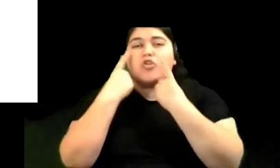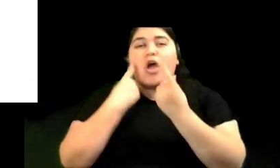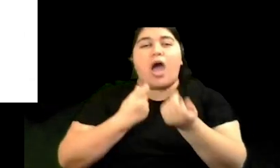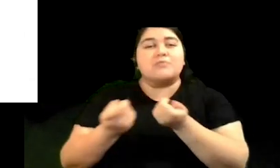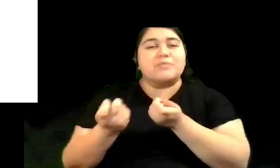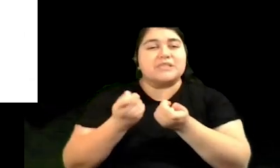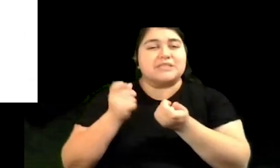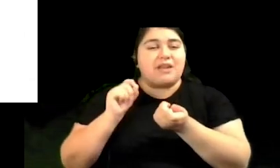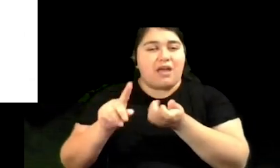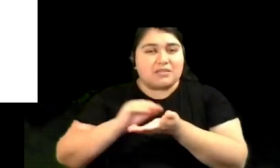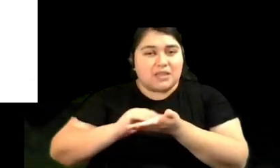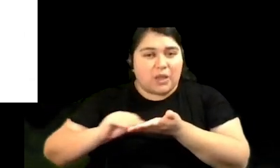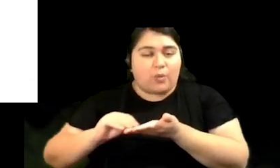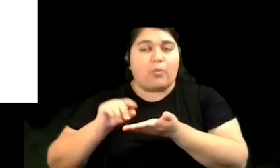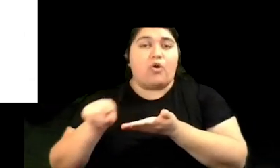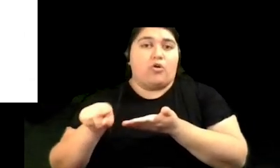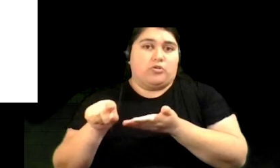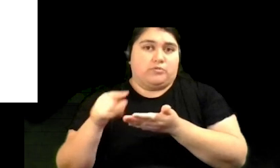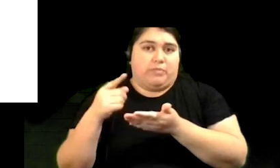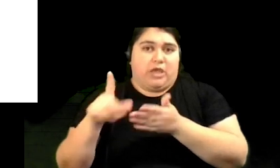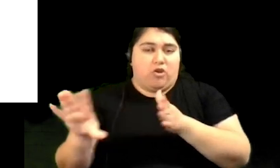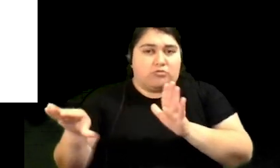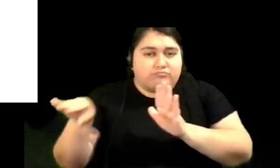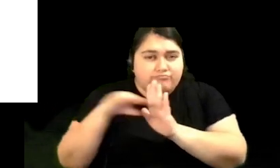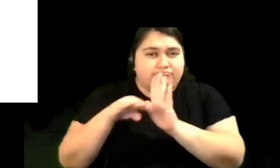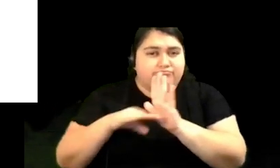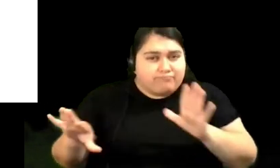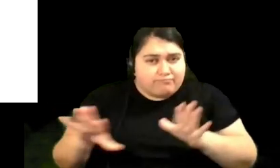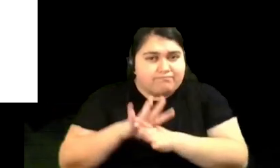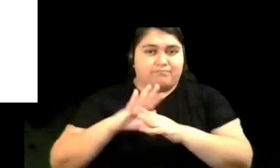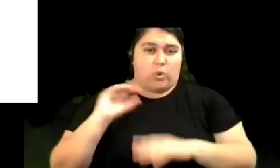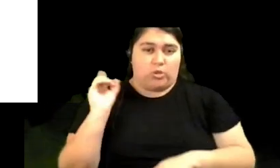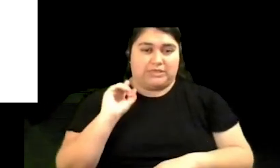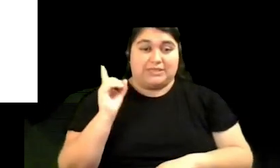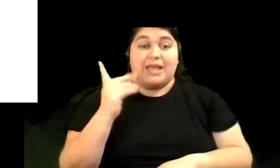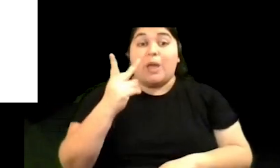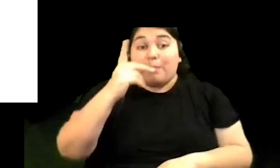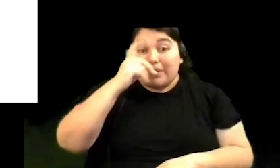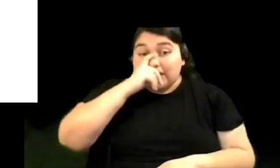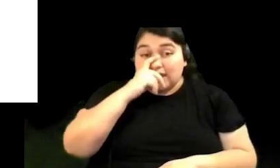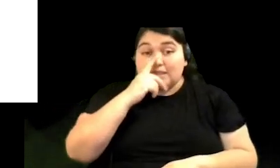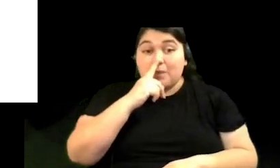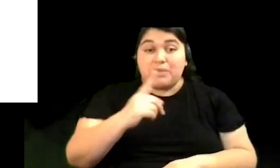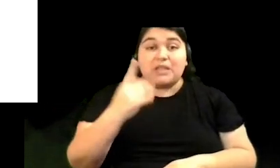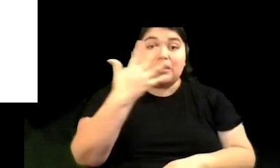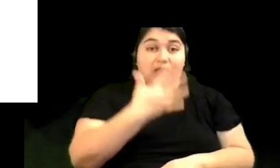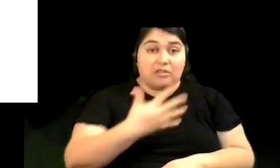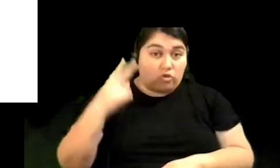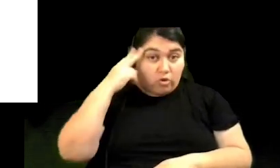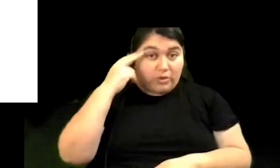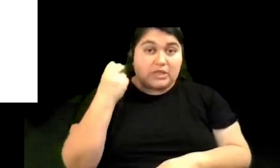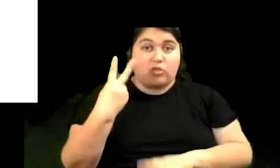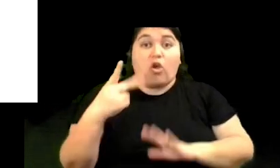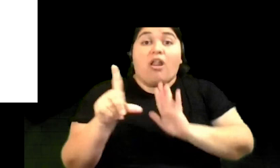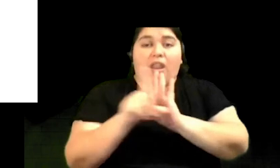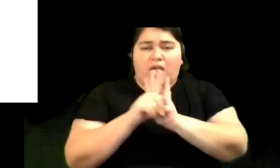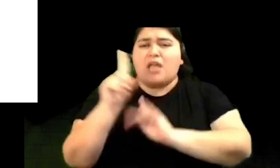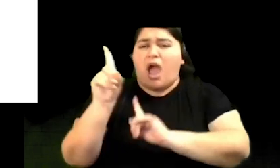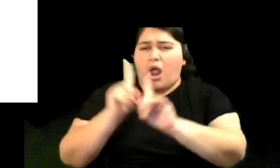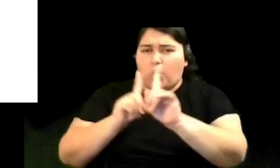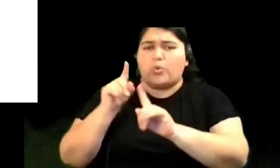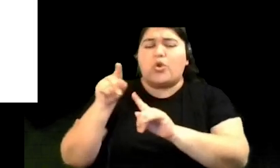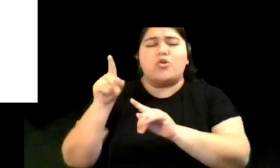control administrativo no llega a ser tan efectivo. Y la ley 27.592, que creo que algunos de los colegas que están